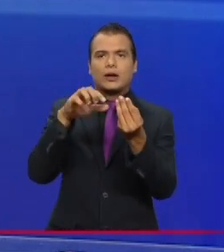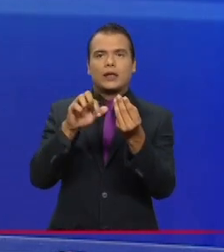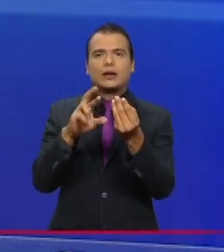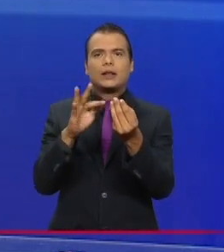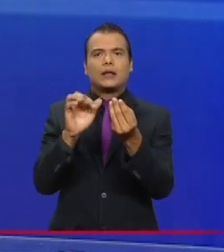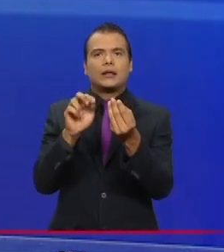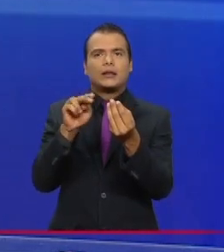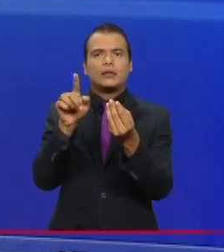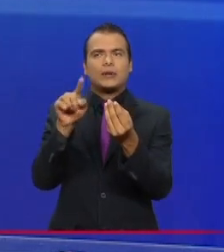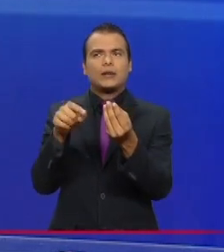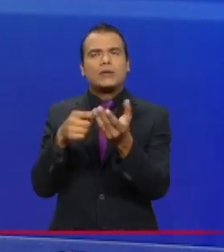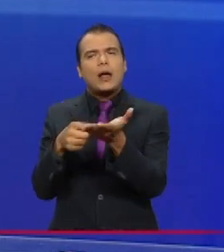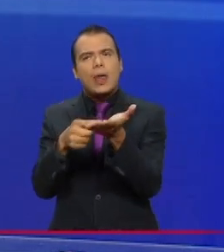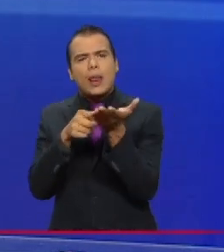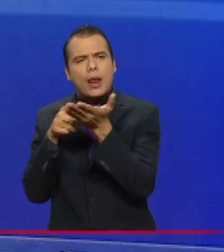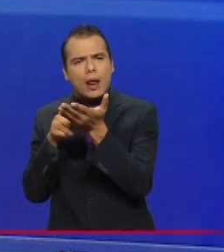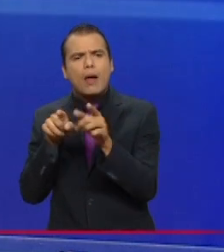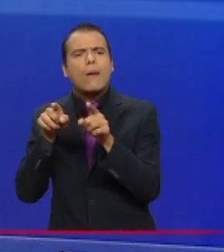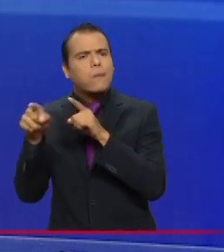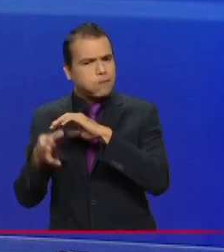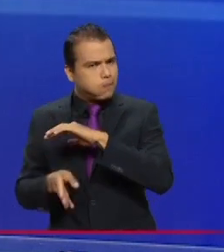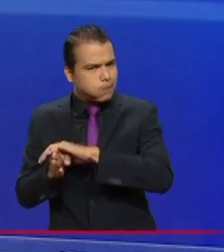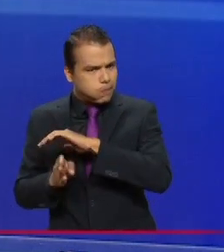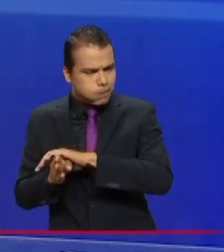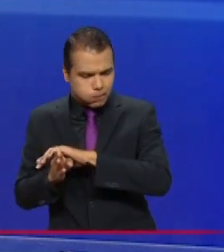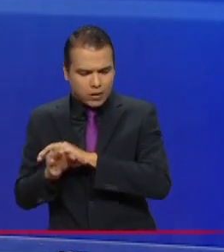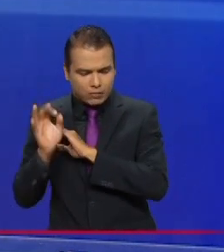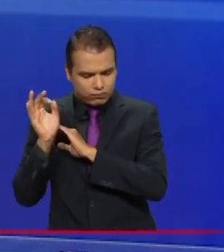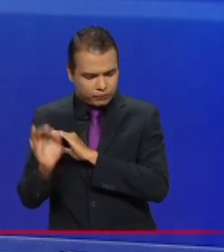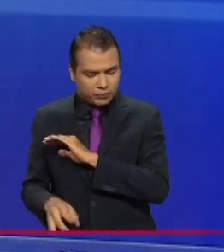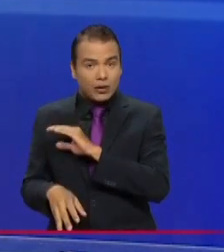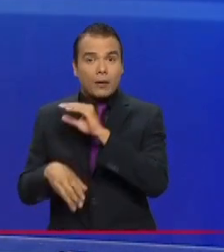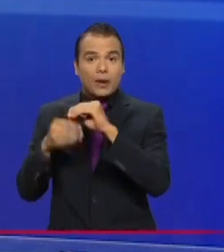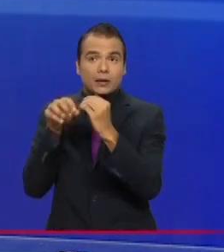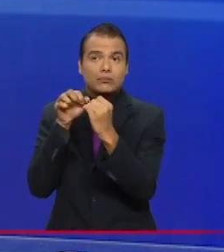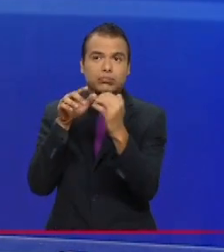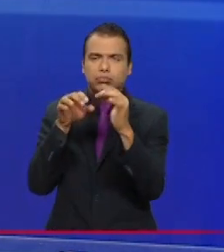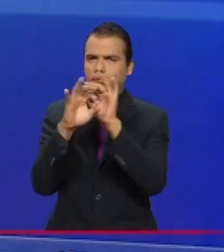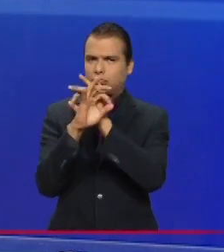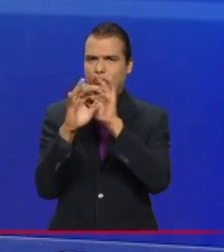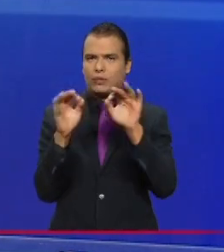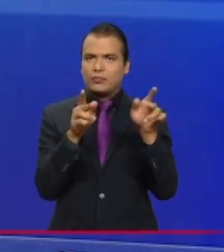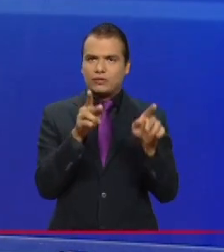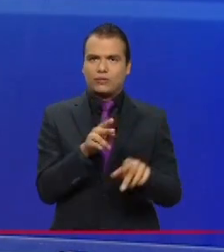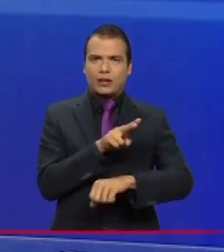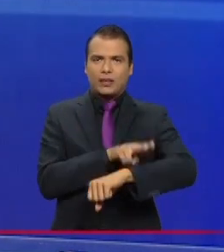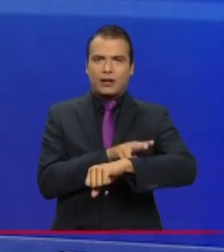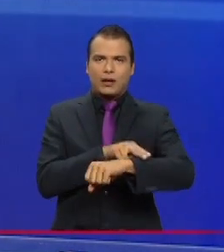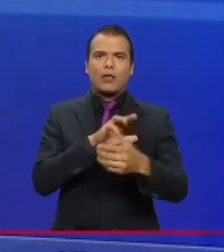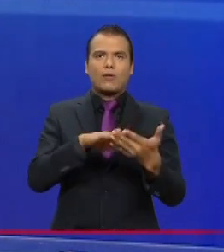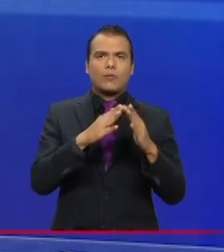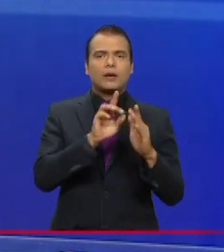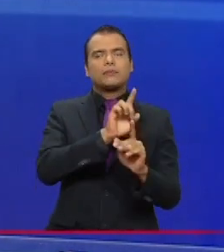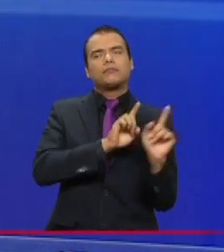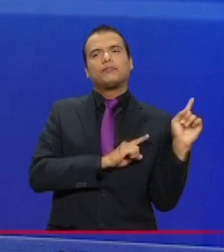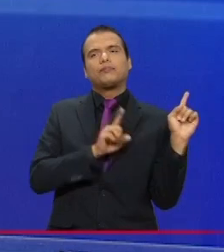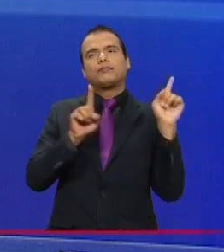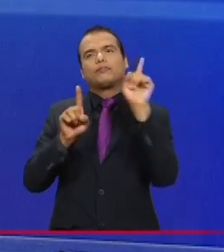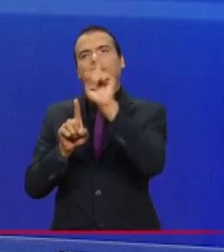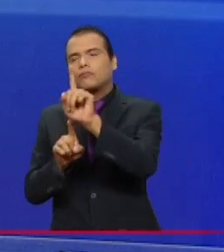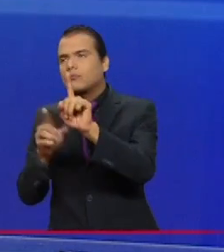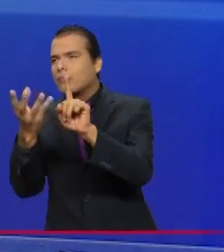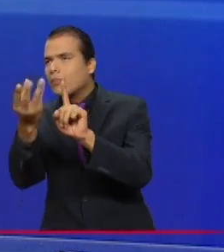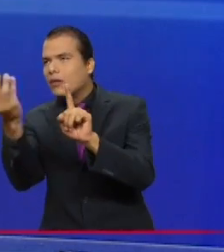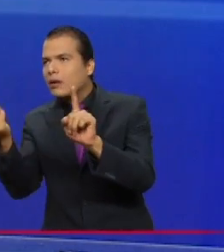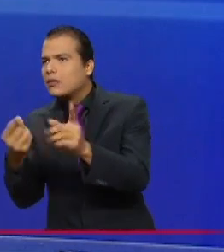mantiene. Alejandro Ocampo, representante de la Cámara, informa que tras la visita del comisionado de paz al puerto, se decidió avanzar en la